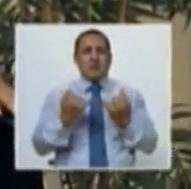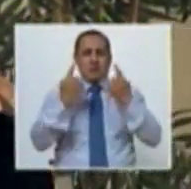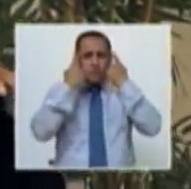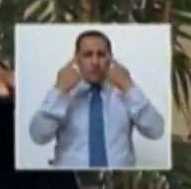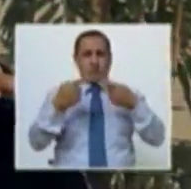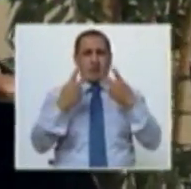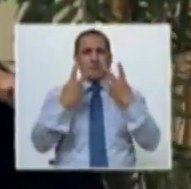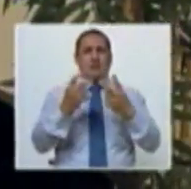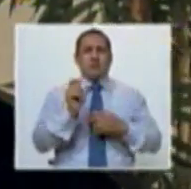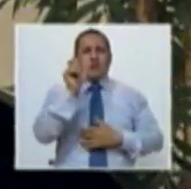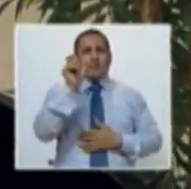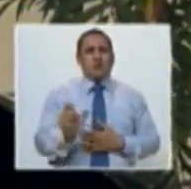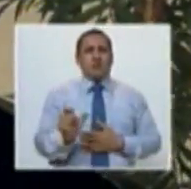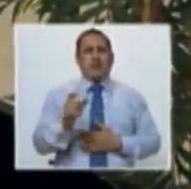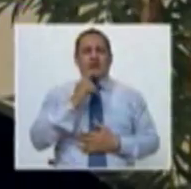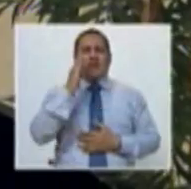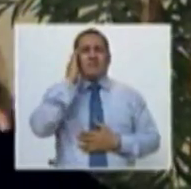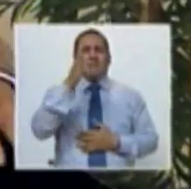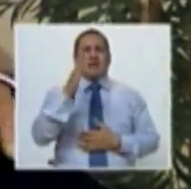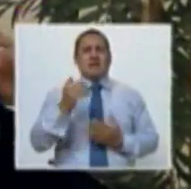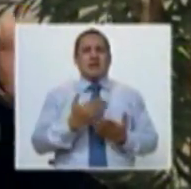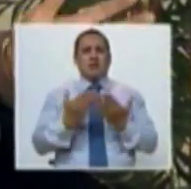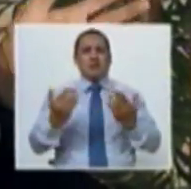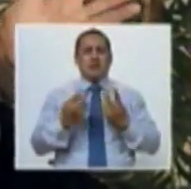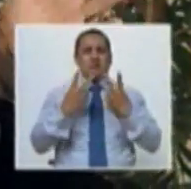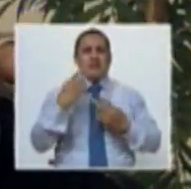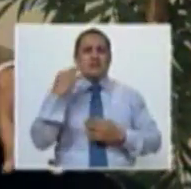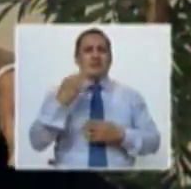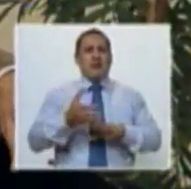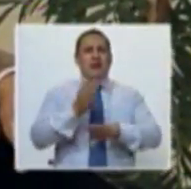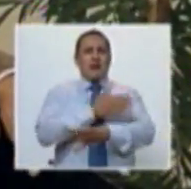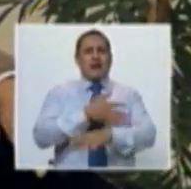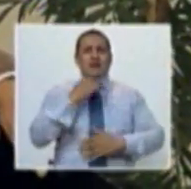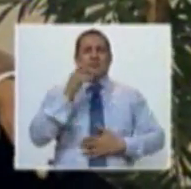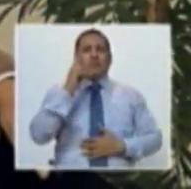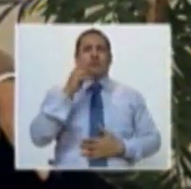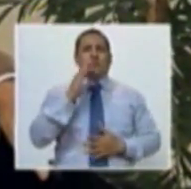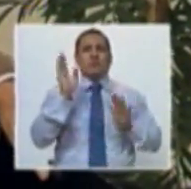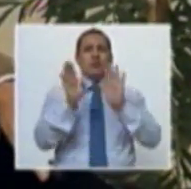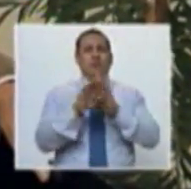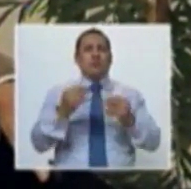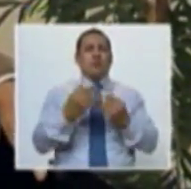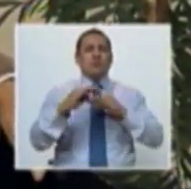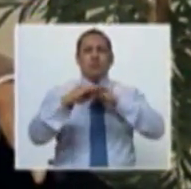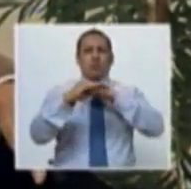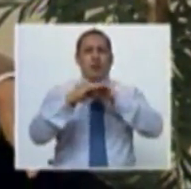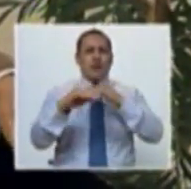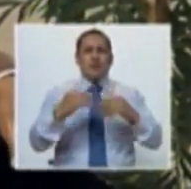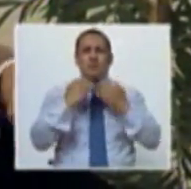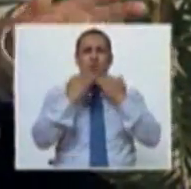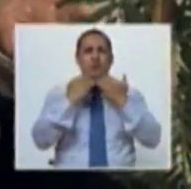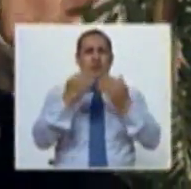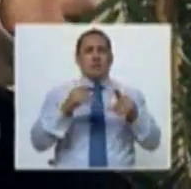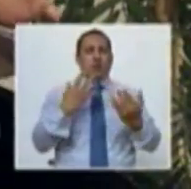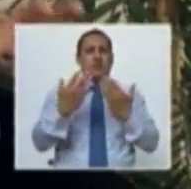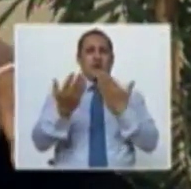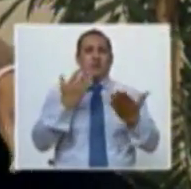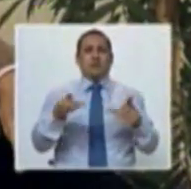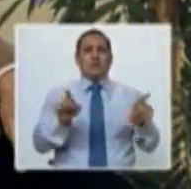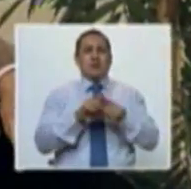condiciones de que hay una persona que domina la situación. Y siempre el maestro, por más horizontal y moderno